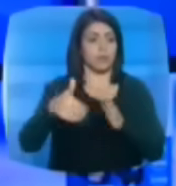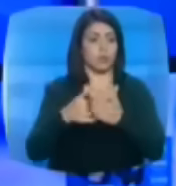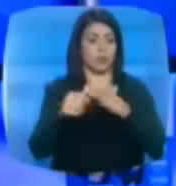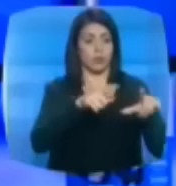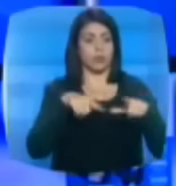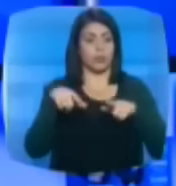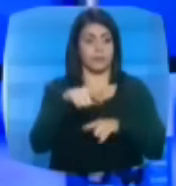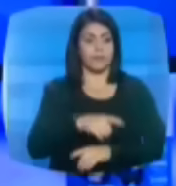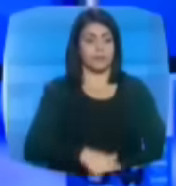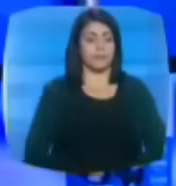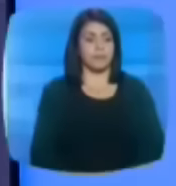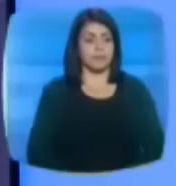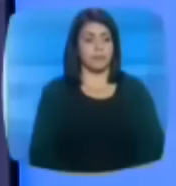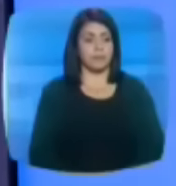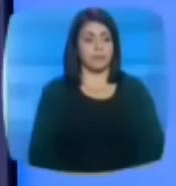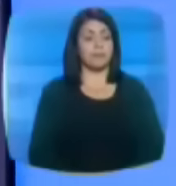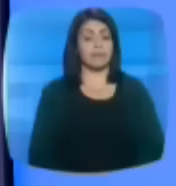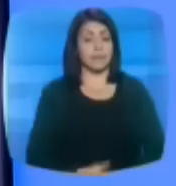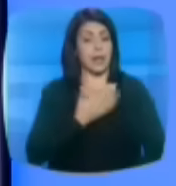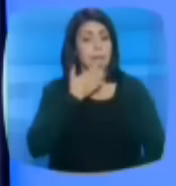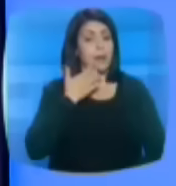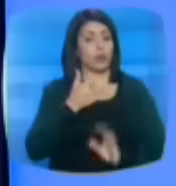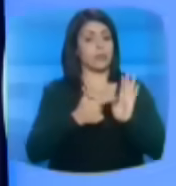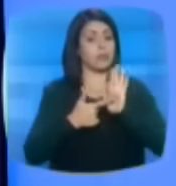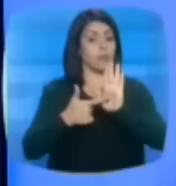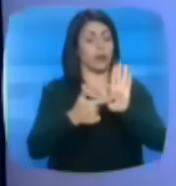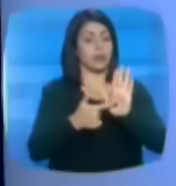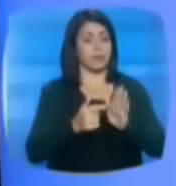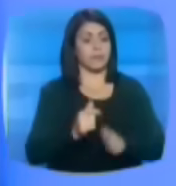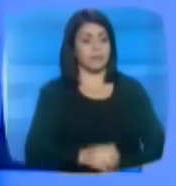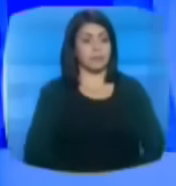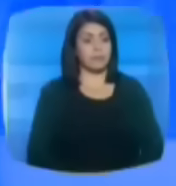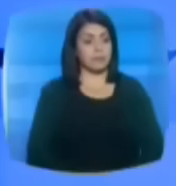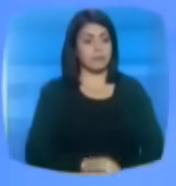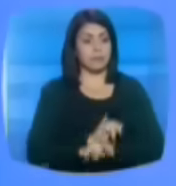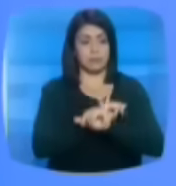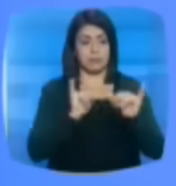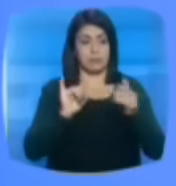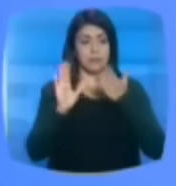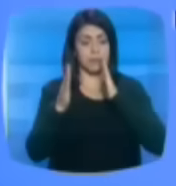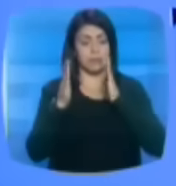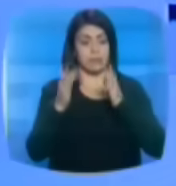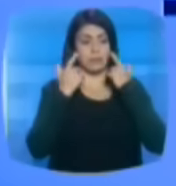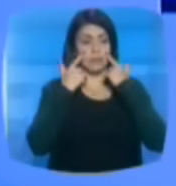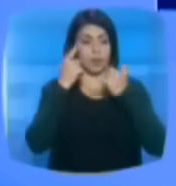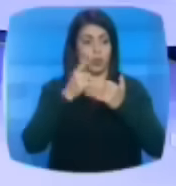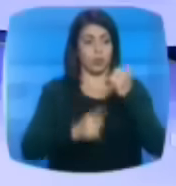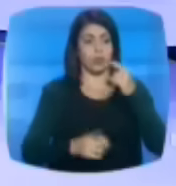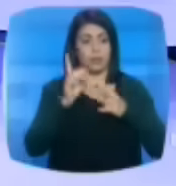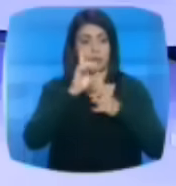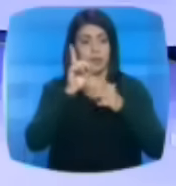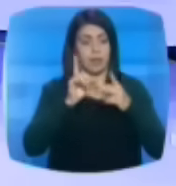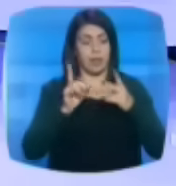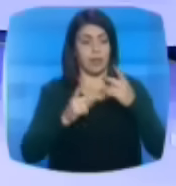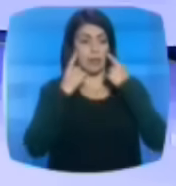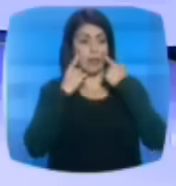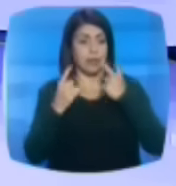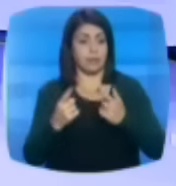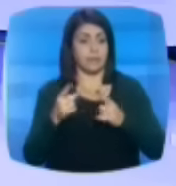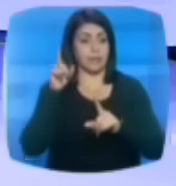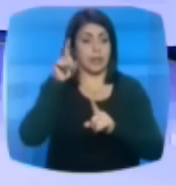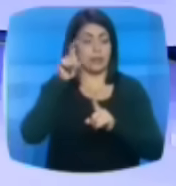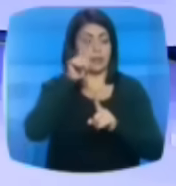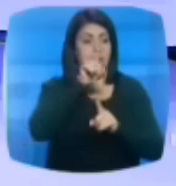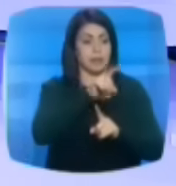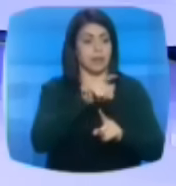lados, mi querida Maite. El que mejor se vende, claro, también. A ver, para ya finalizar la entrevista, tenemos que dar los últimos detalles acerca de esta